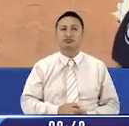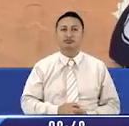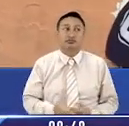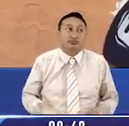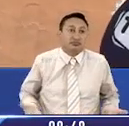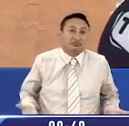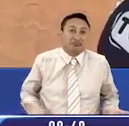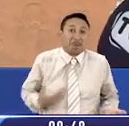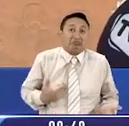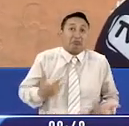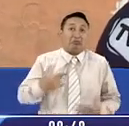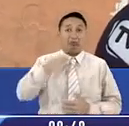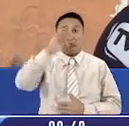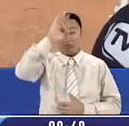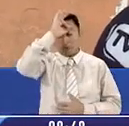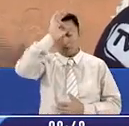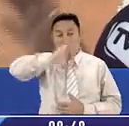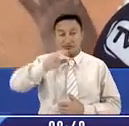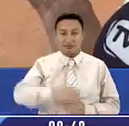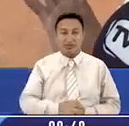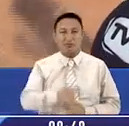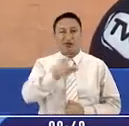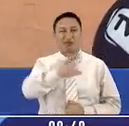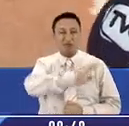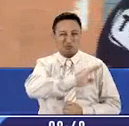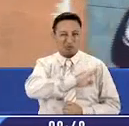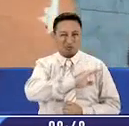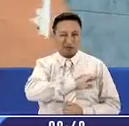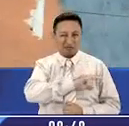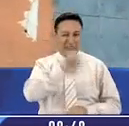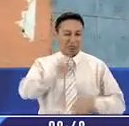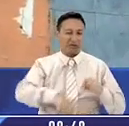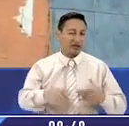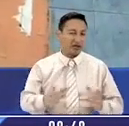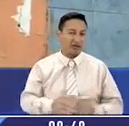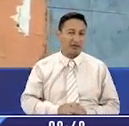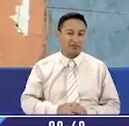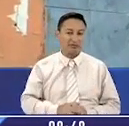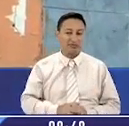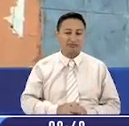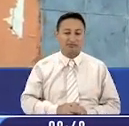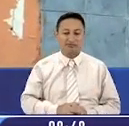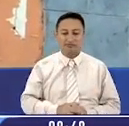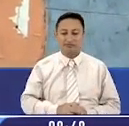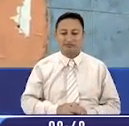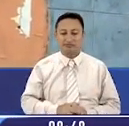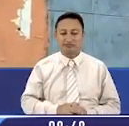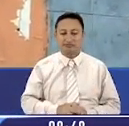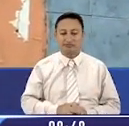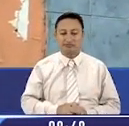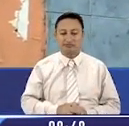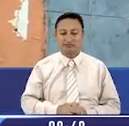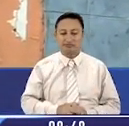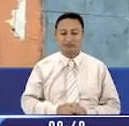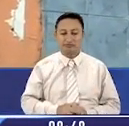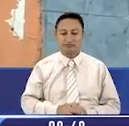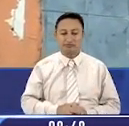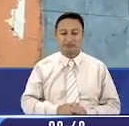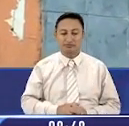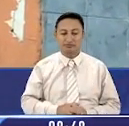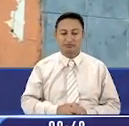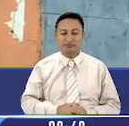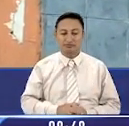una maldad nomás, una maldad que hacen. ¿Para qué les sirve? Nada, sino que una maldad que hacen, que esto nos protege a